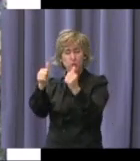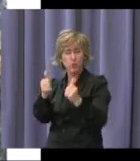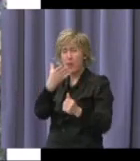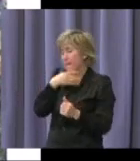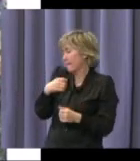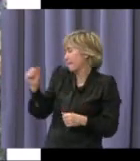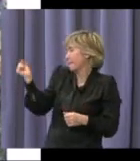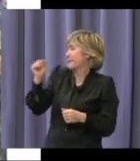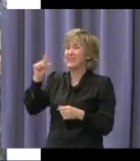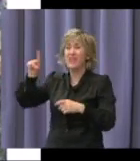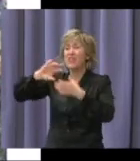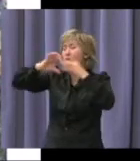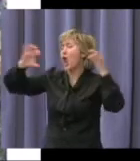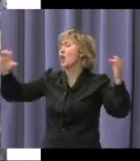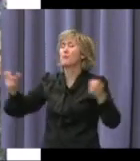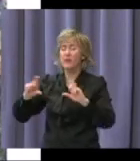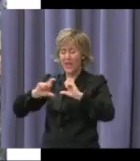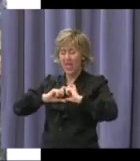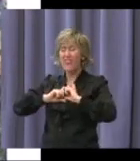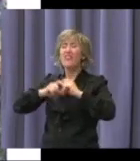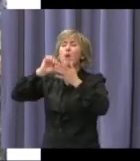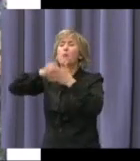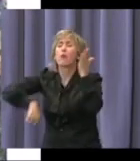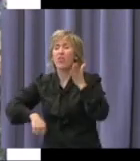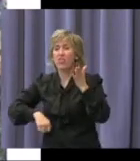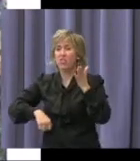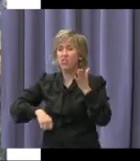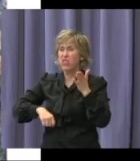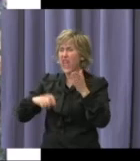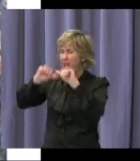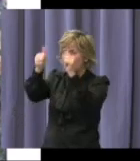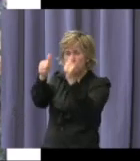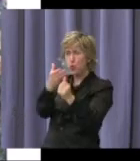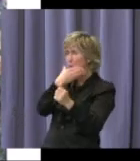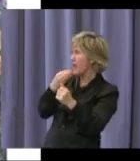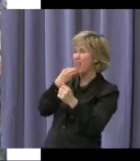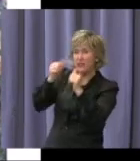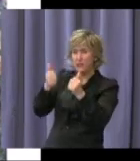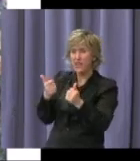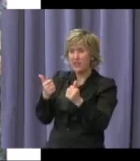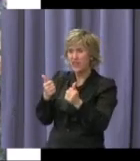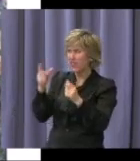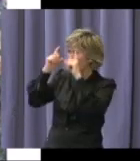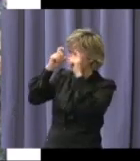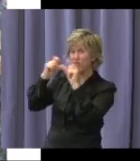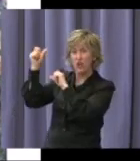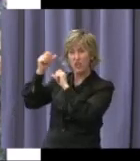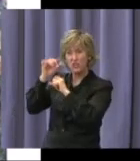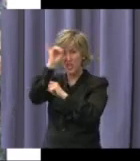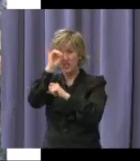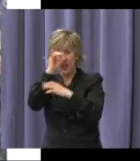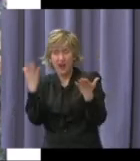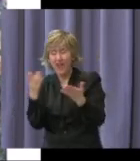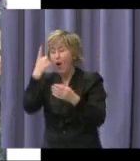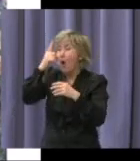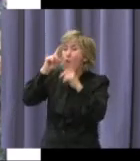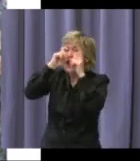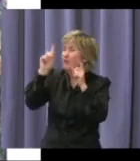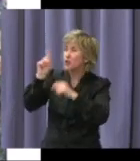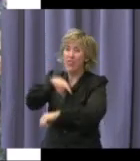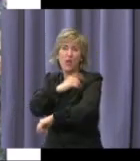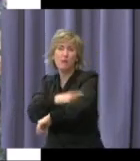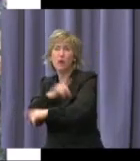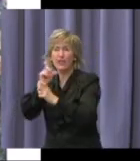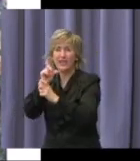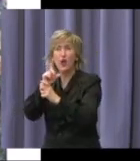de la Olímpica de Bronce. Exuberante belleza, qué adjetivo. ¿Y me sacas una foto de Instagram? ¿No una foto de ella haciendo deporte?